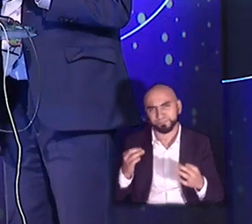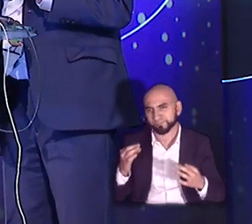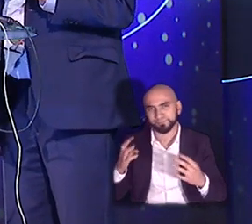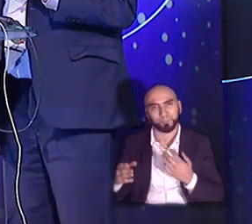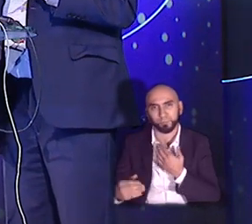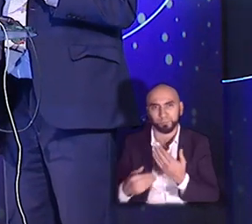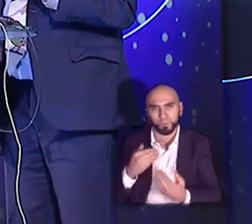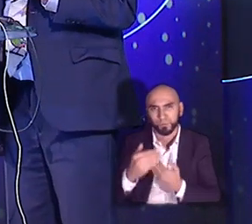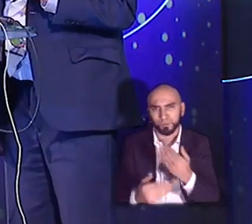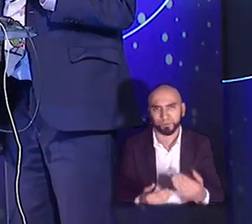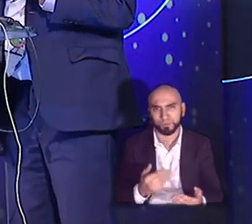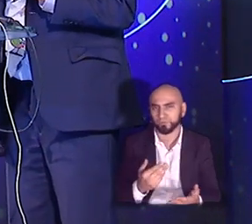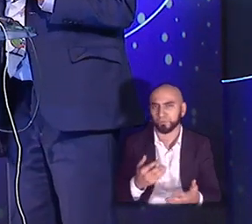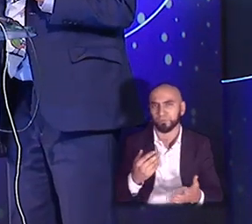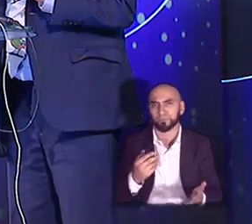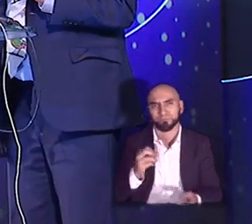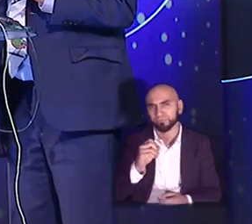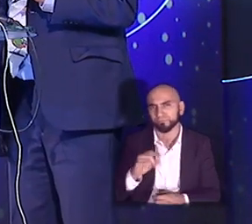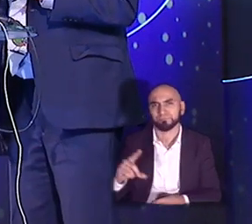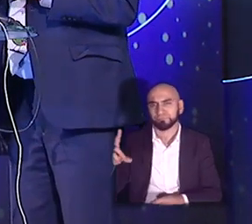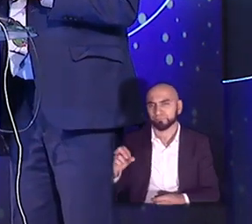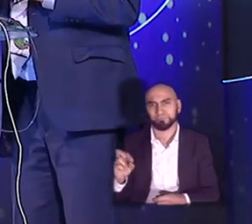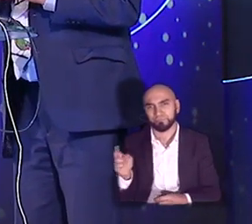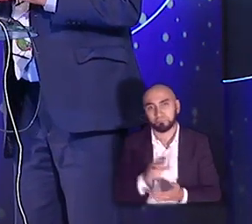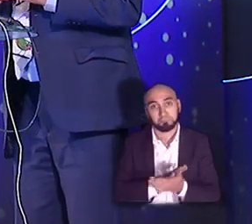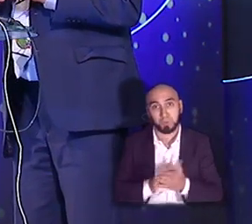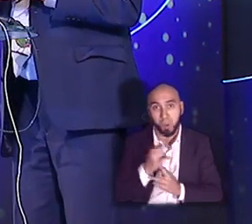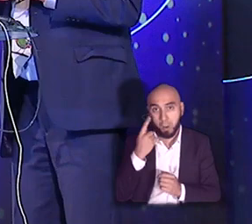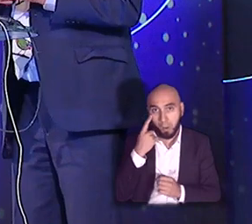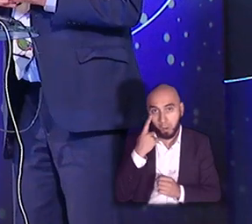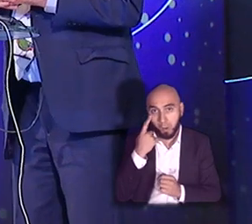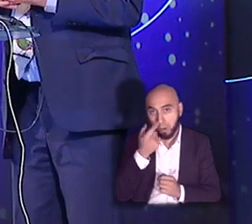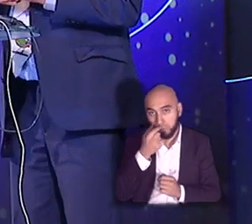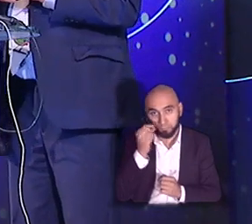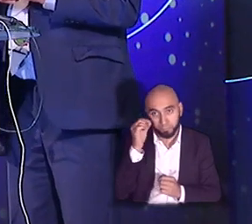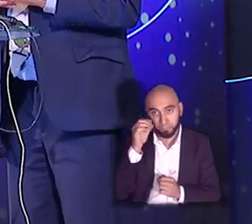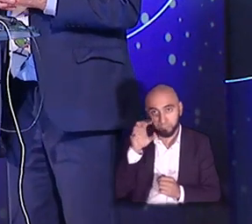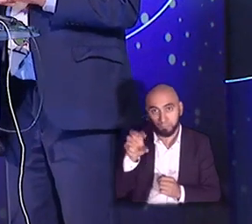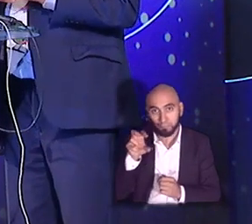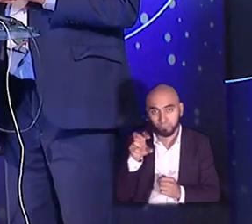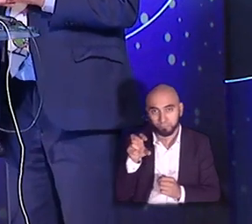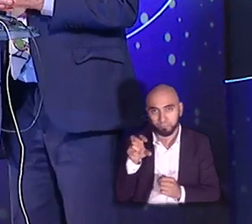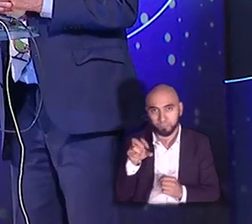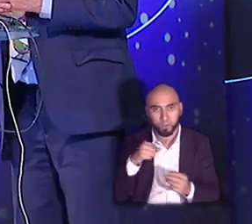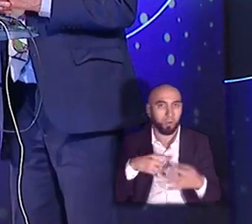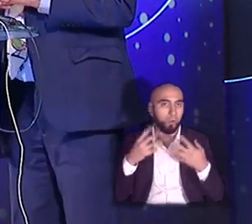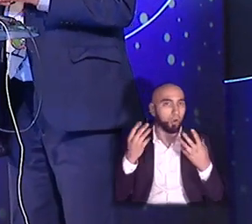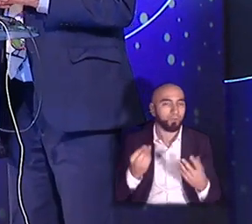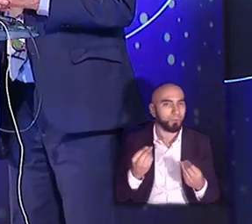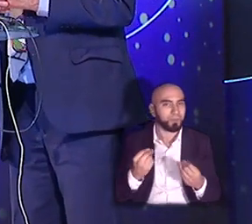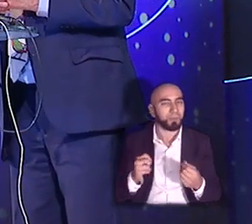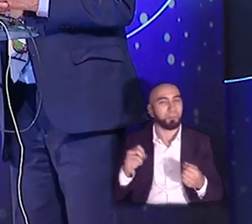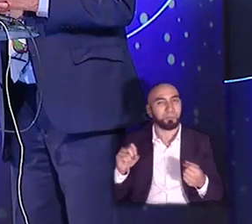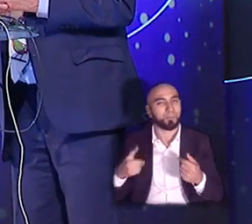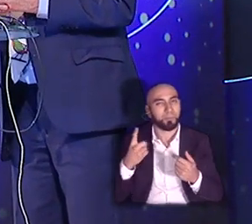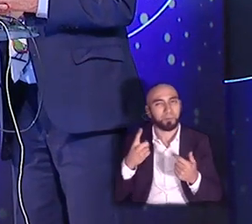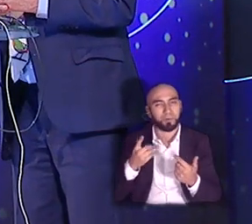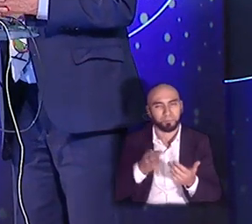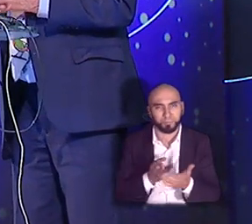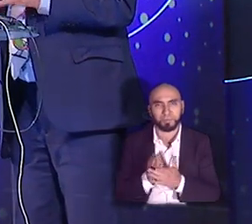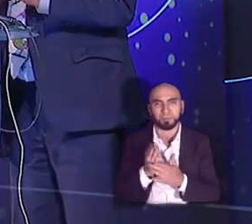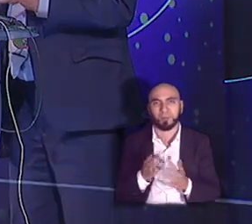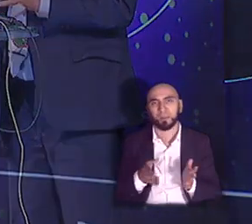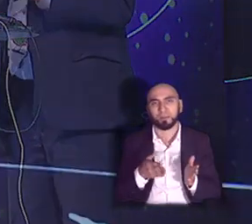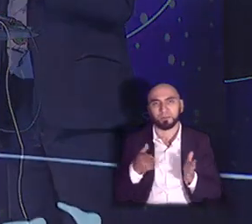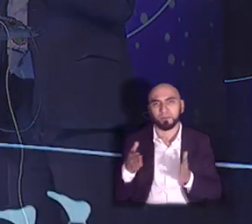un órgano complejo como el ojo vertebrado se evoluciona, es obvio que las primeras etapas tenían que